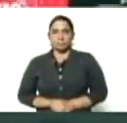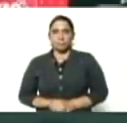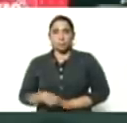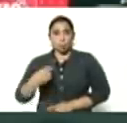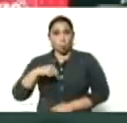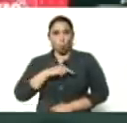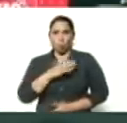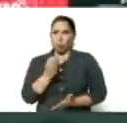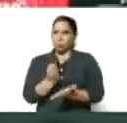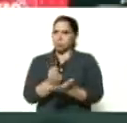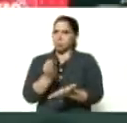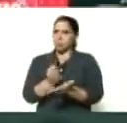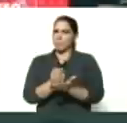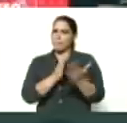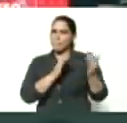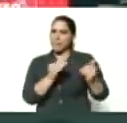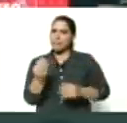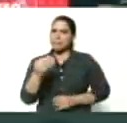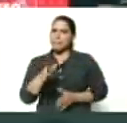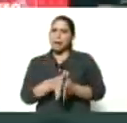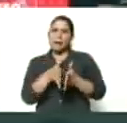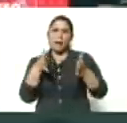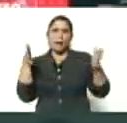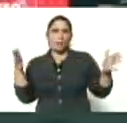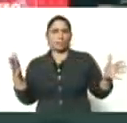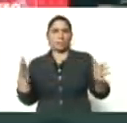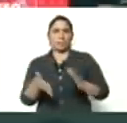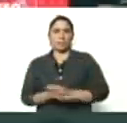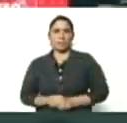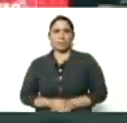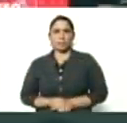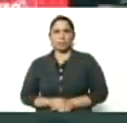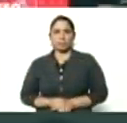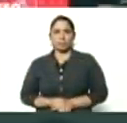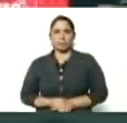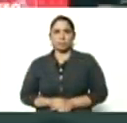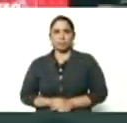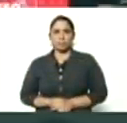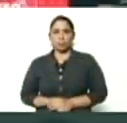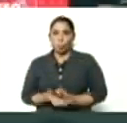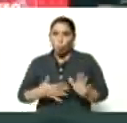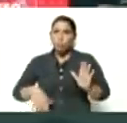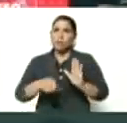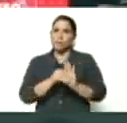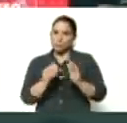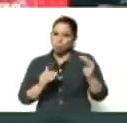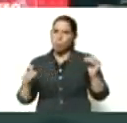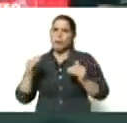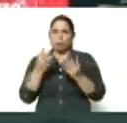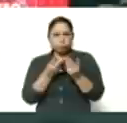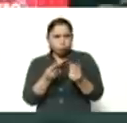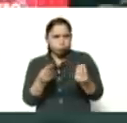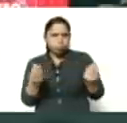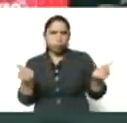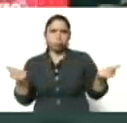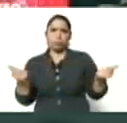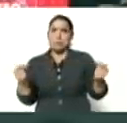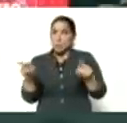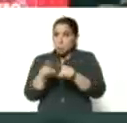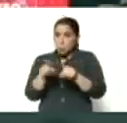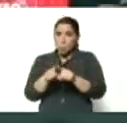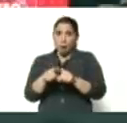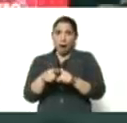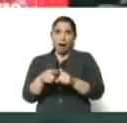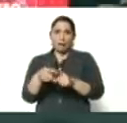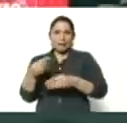Nosotros siempre con la esperanza más grande de que una vez más superara como lo había hecho durante